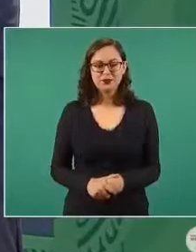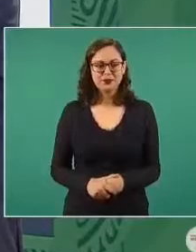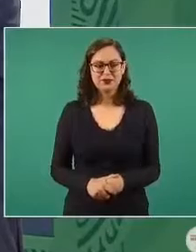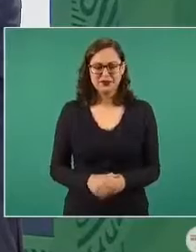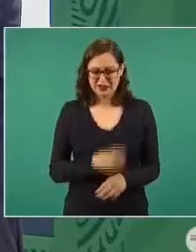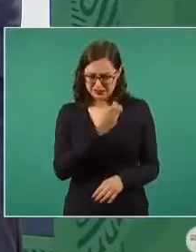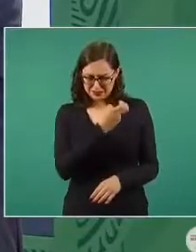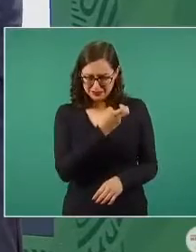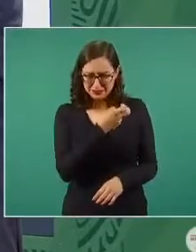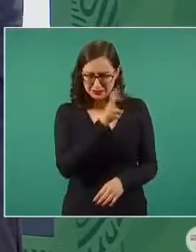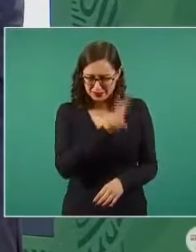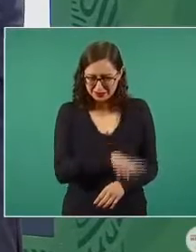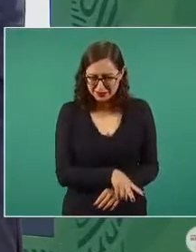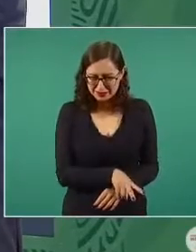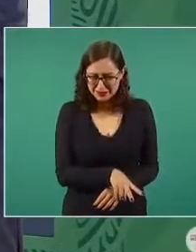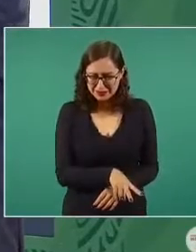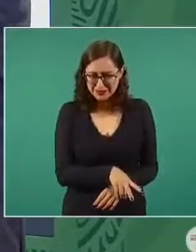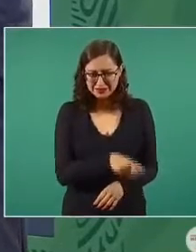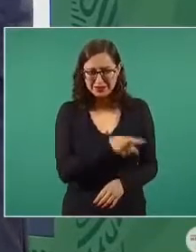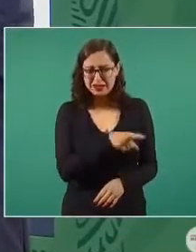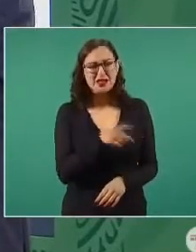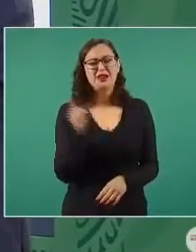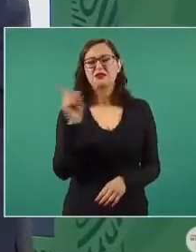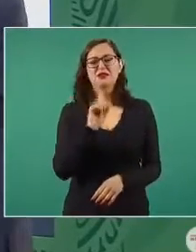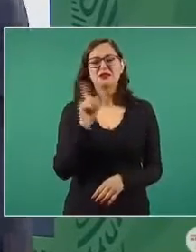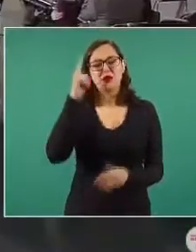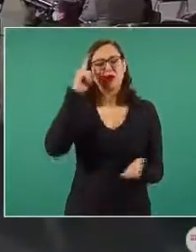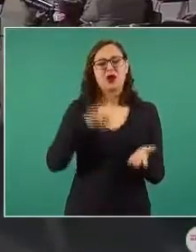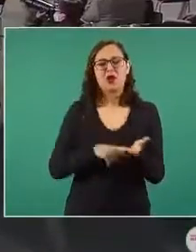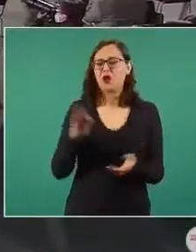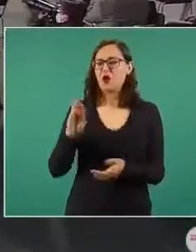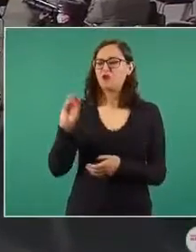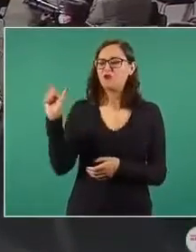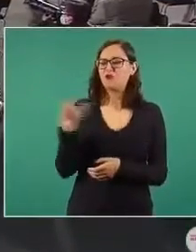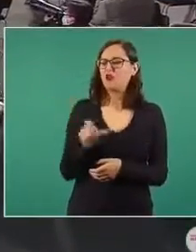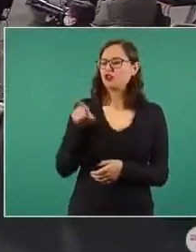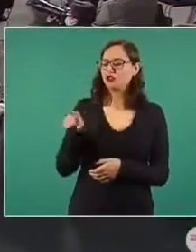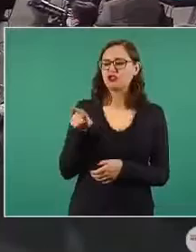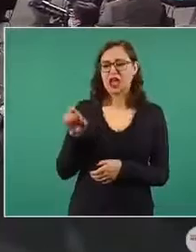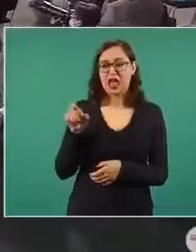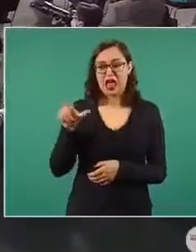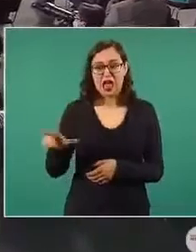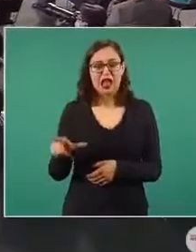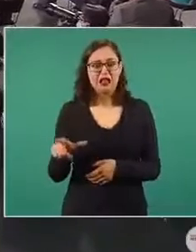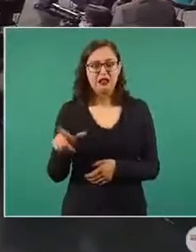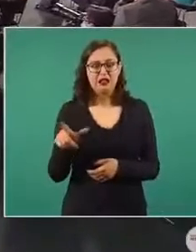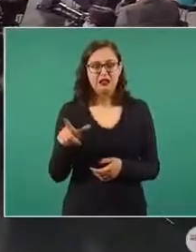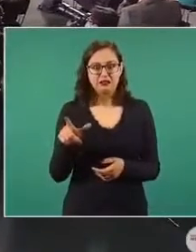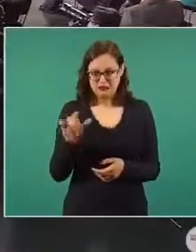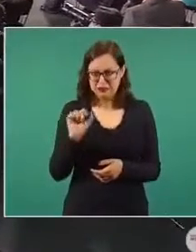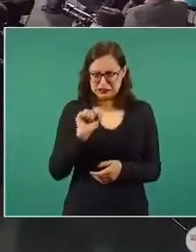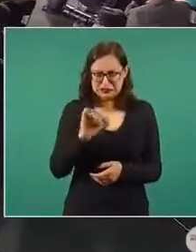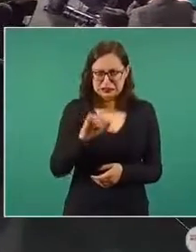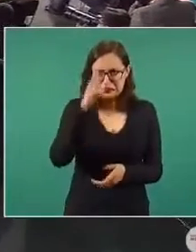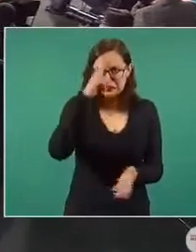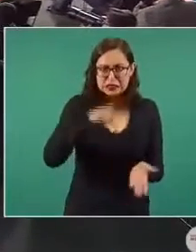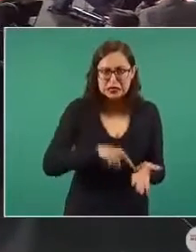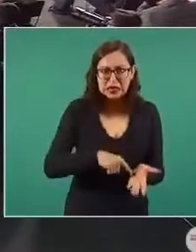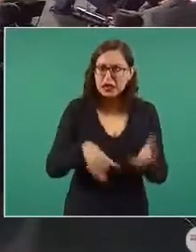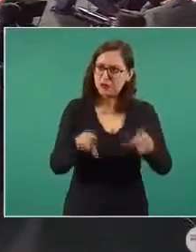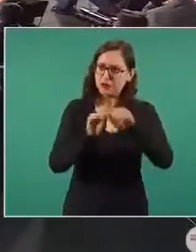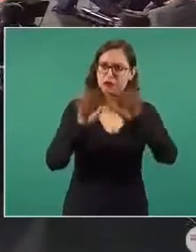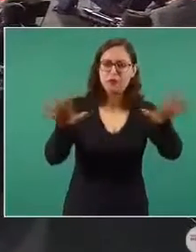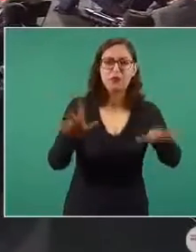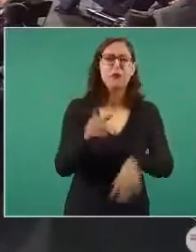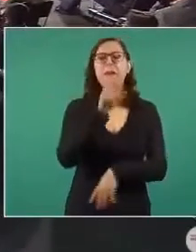No, ¿verdad? No, yo creo que no fue ahí. Yo creo que también lo, ¿cómo le llaman esto?